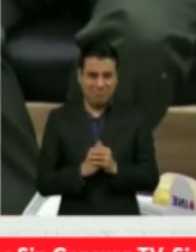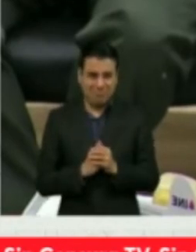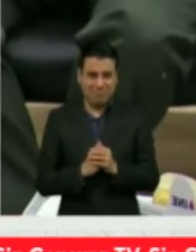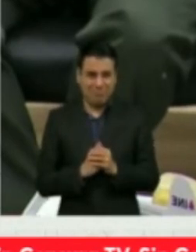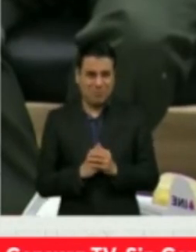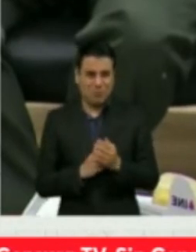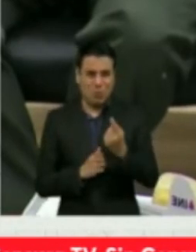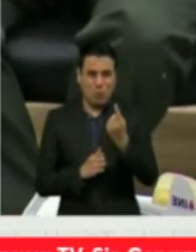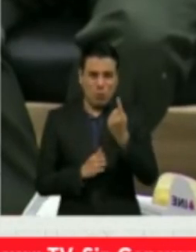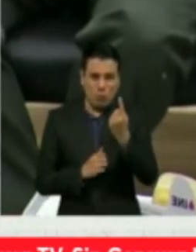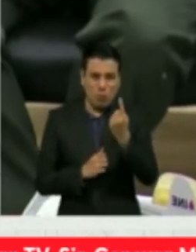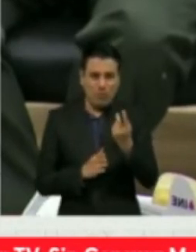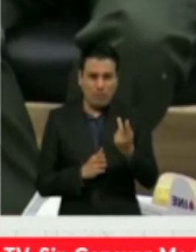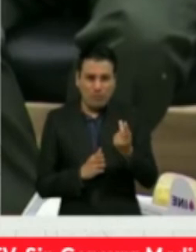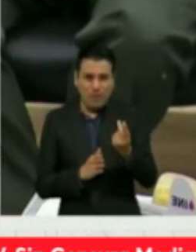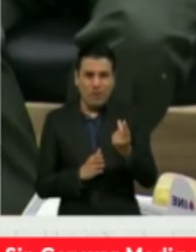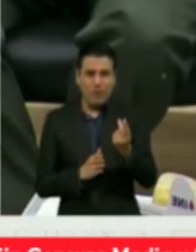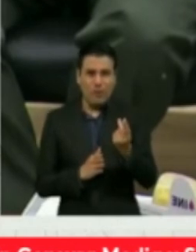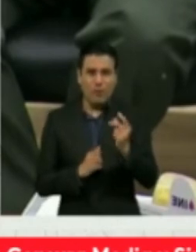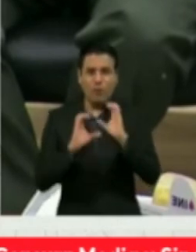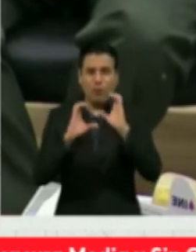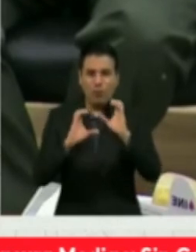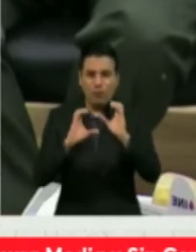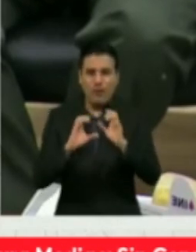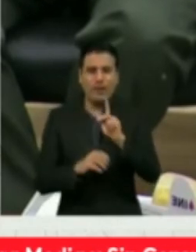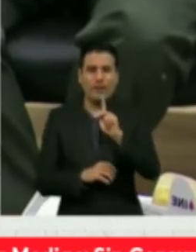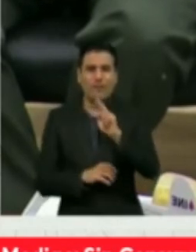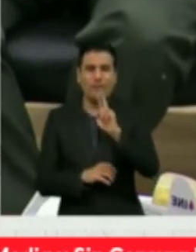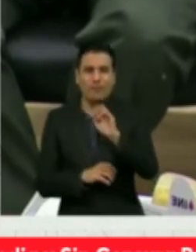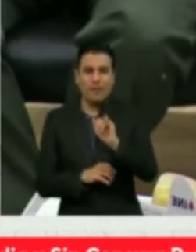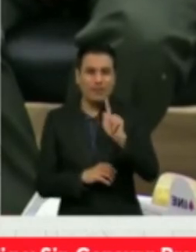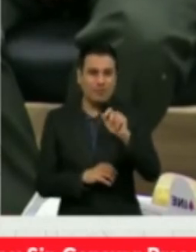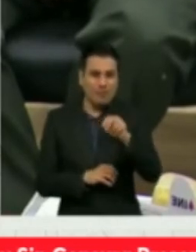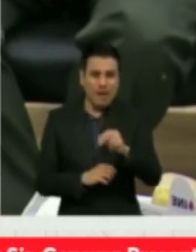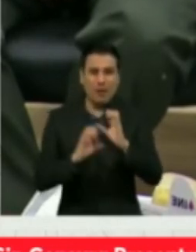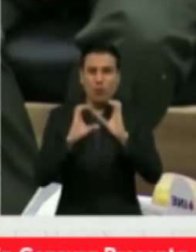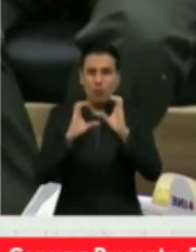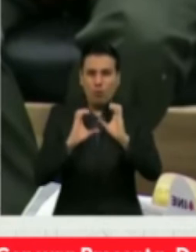el pan que lo oprimió y que lo asesinó es gravísimo gravísimo